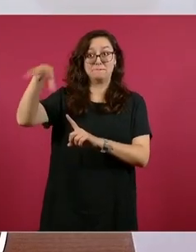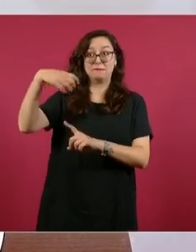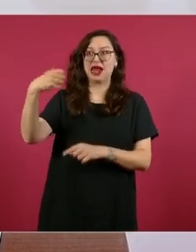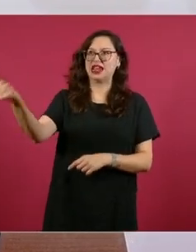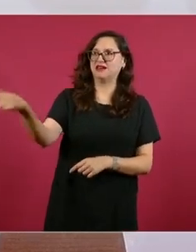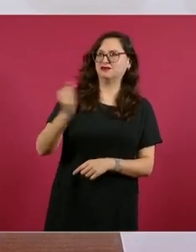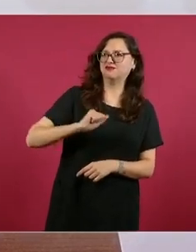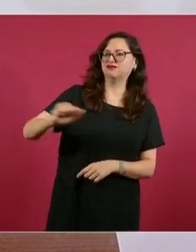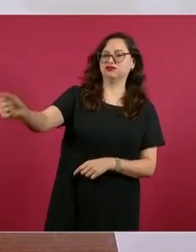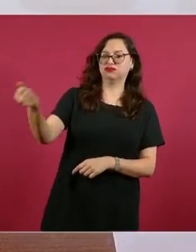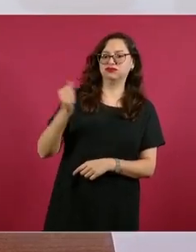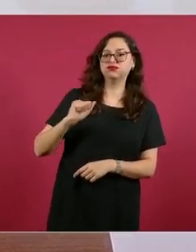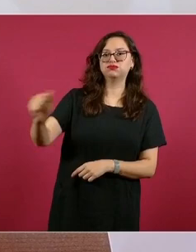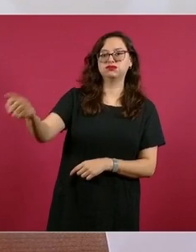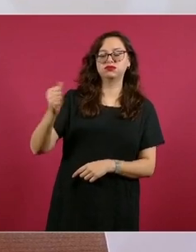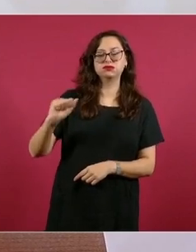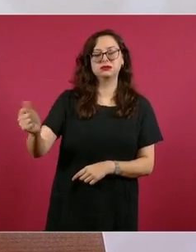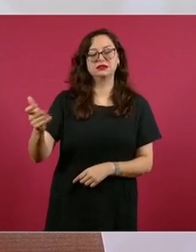me siento